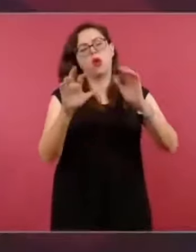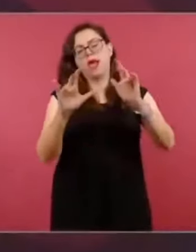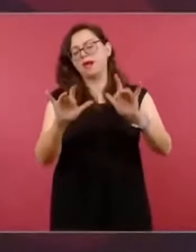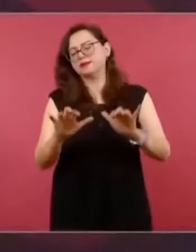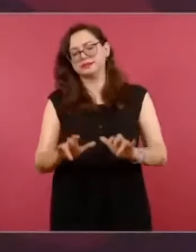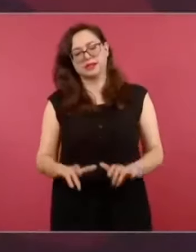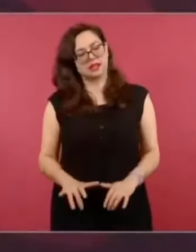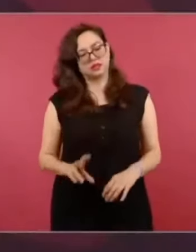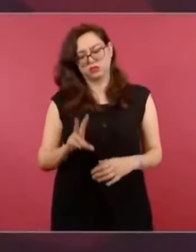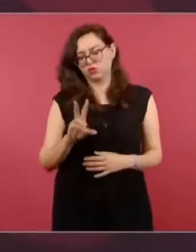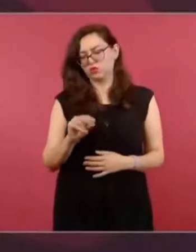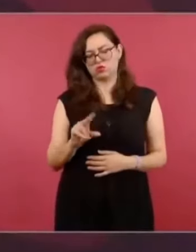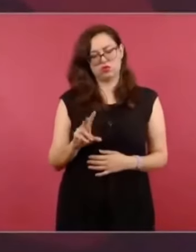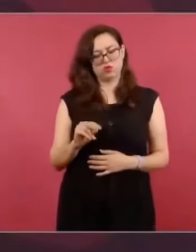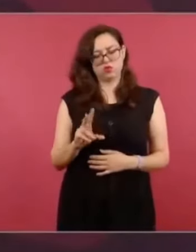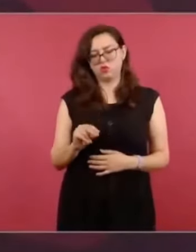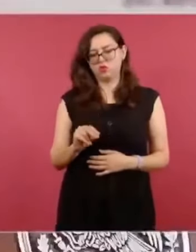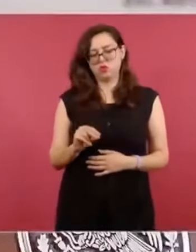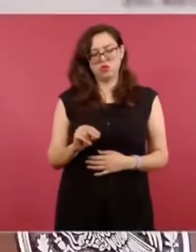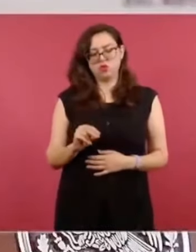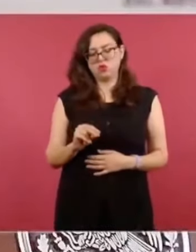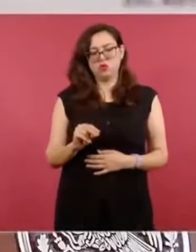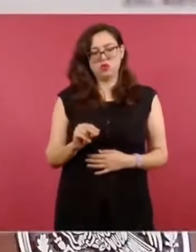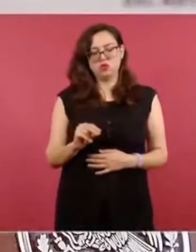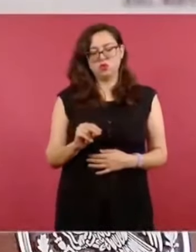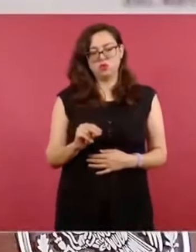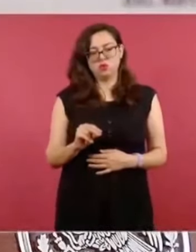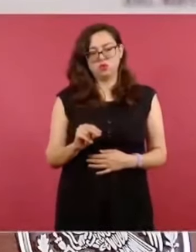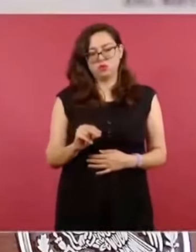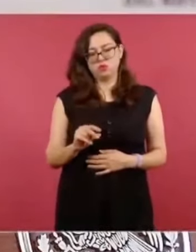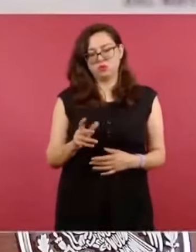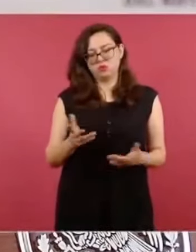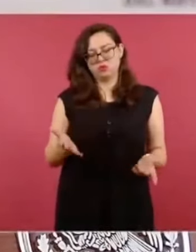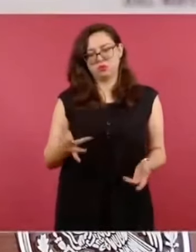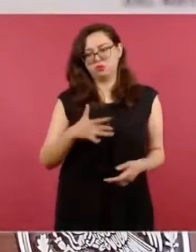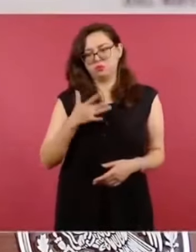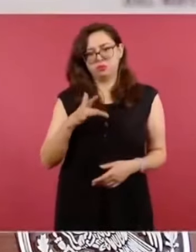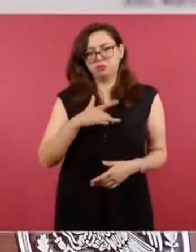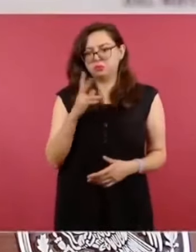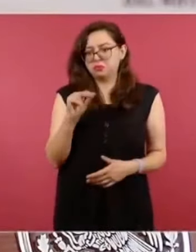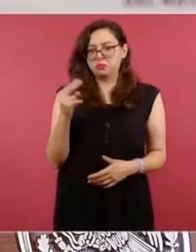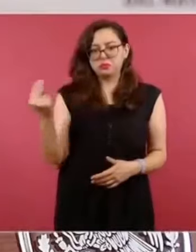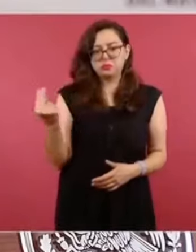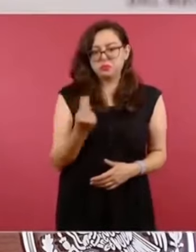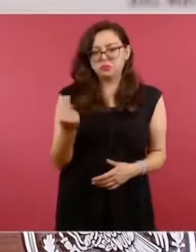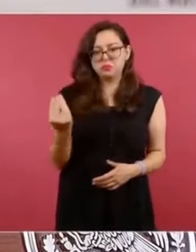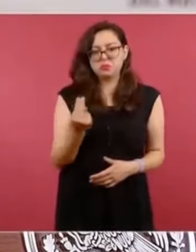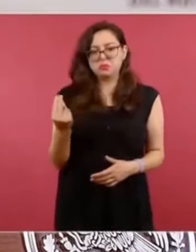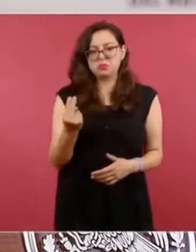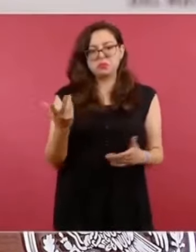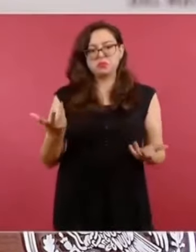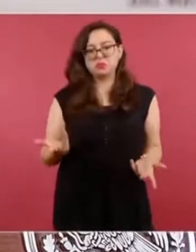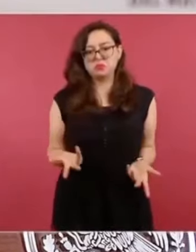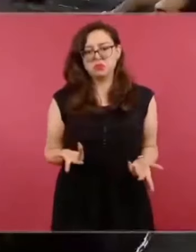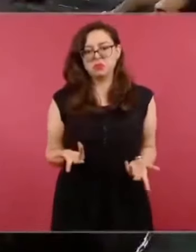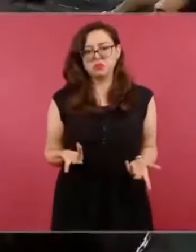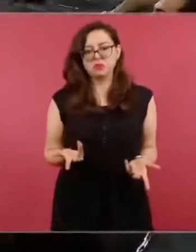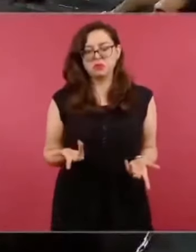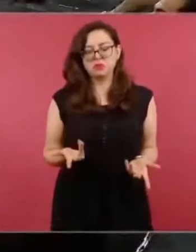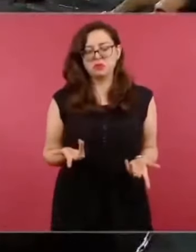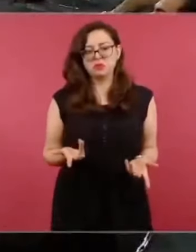hago porque me parece de mal gusto que venga la asesora del presidente biden y que